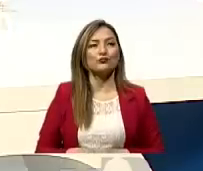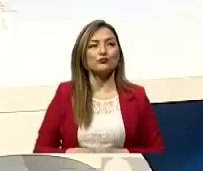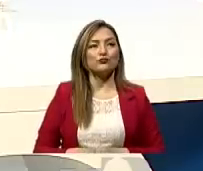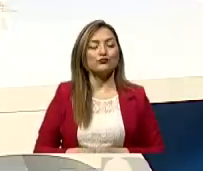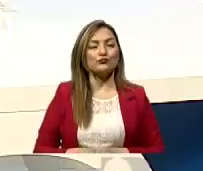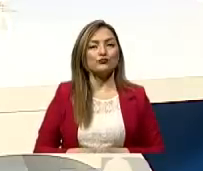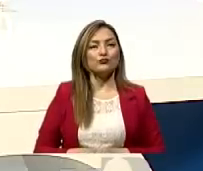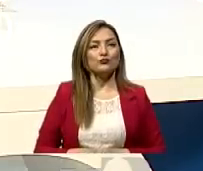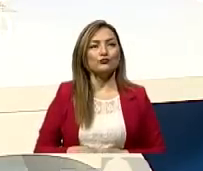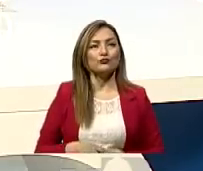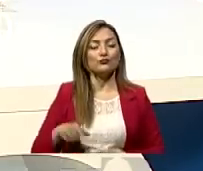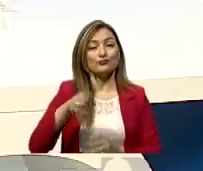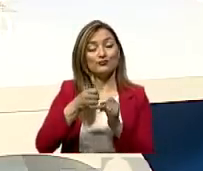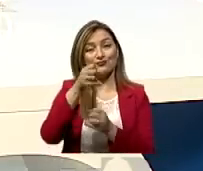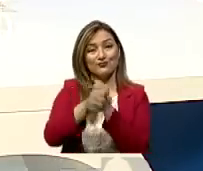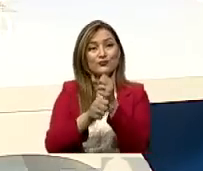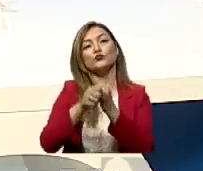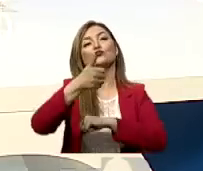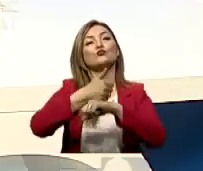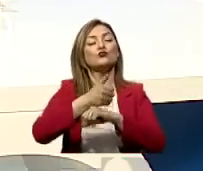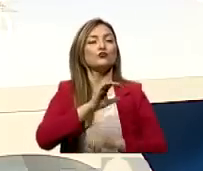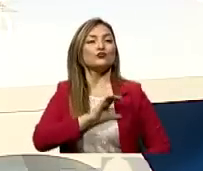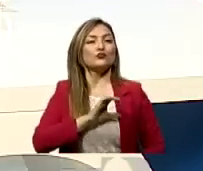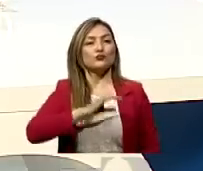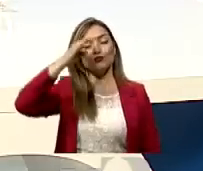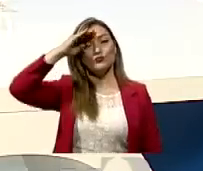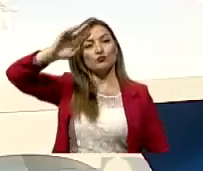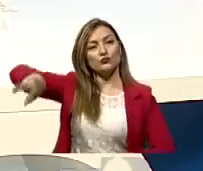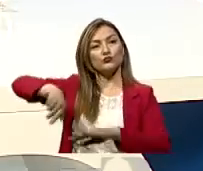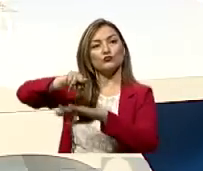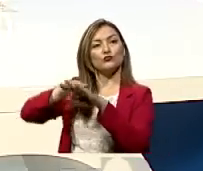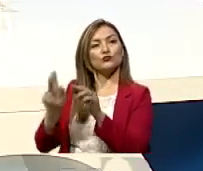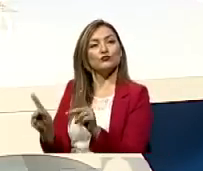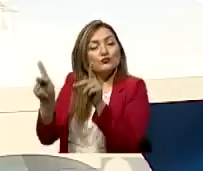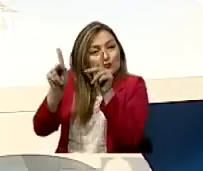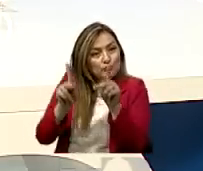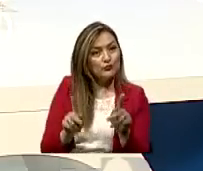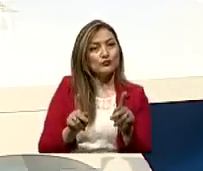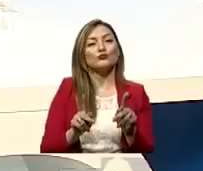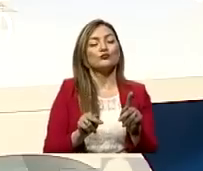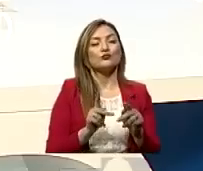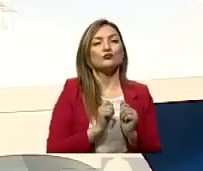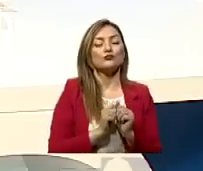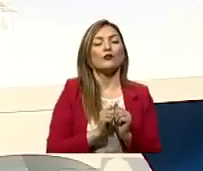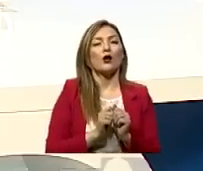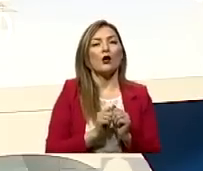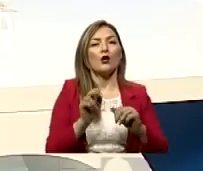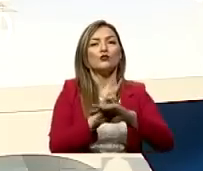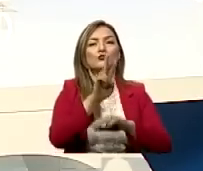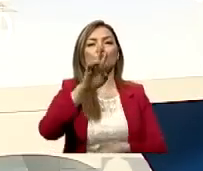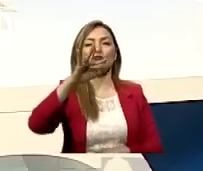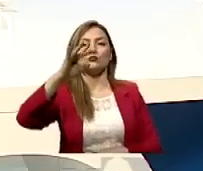Y hasta fin de año, las autoridades municipales y la Policía Nacional tienen previsto habilitar las 280